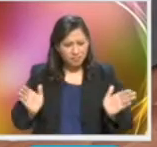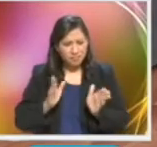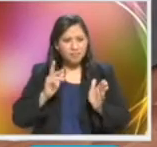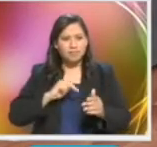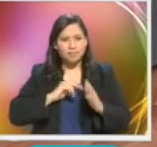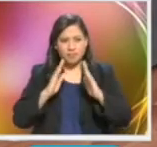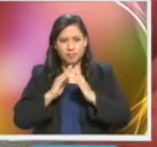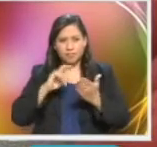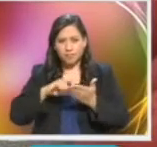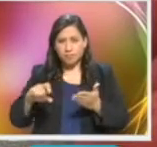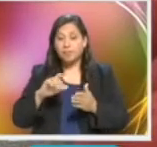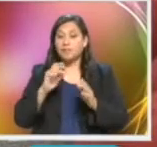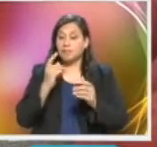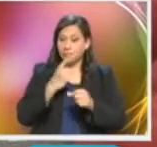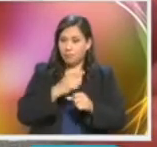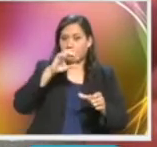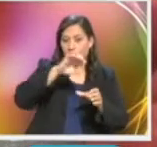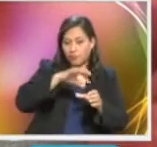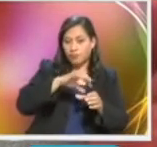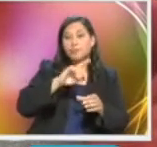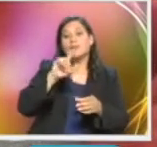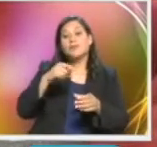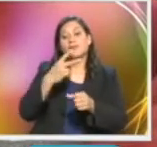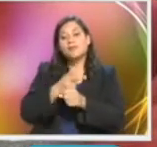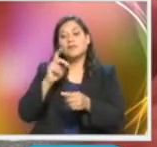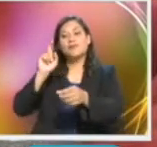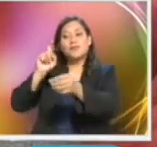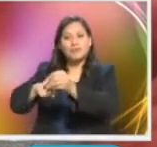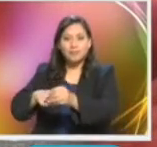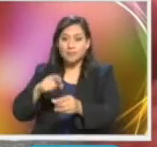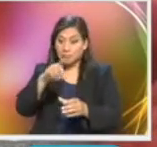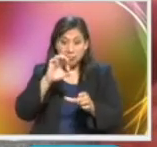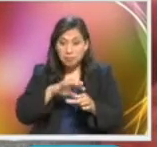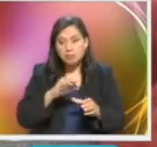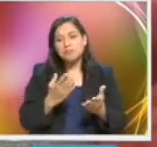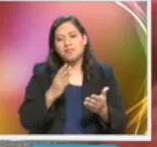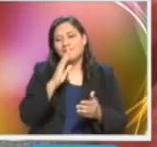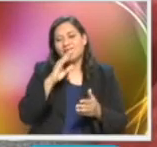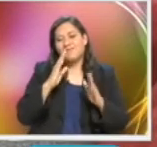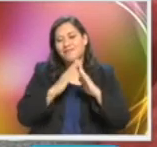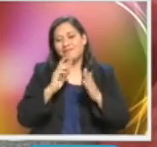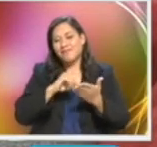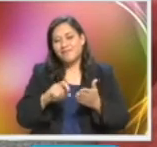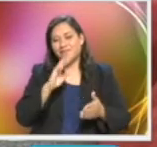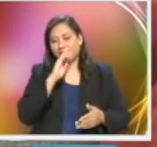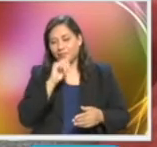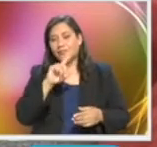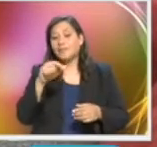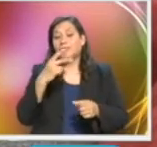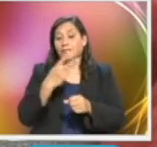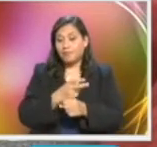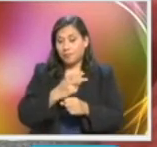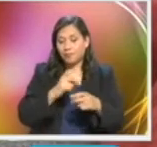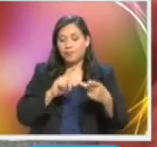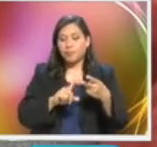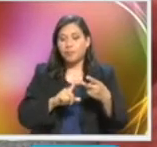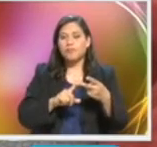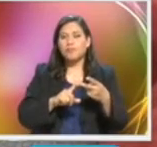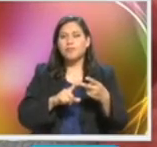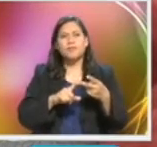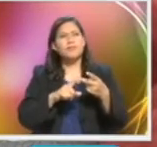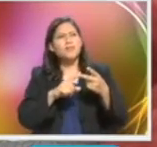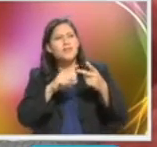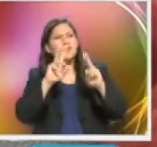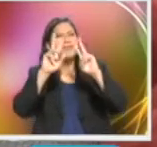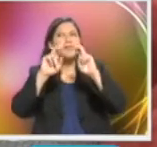casa? Bueno, primero que ahorren y que tengan el enganche, porque sin ahorro no hay nada. Y luego que se fijen muy bien en lo que les están